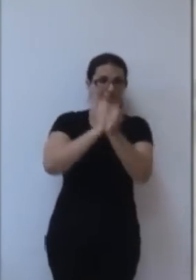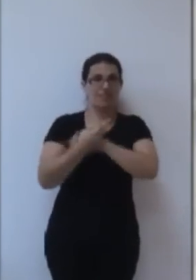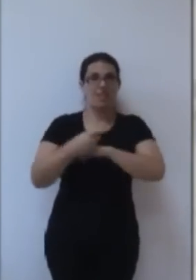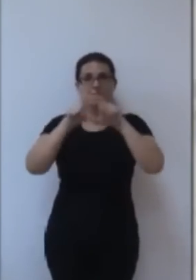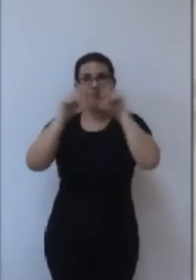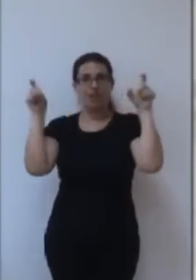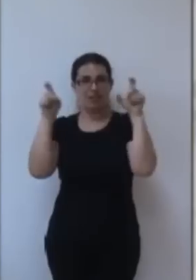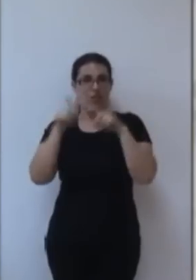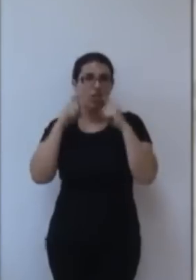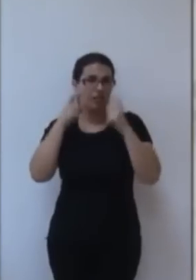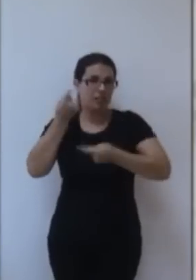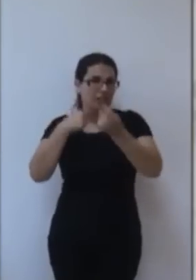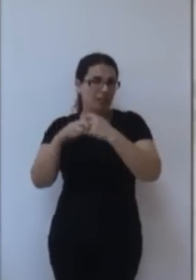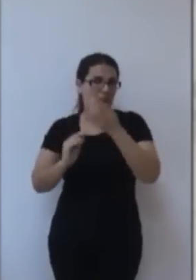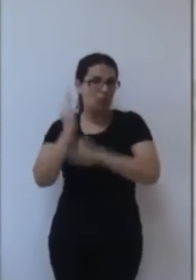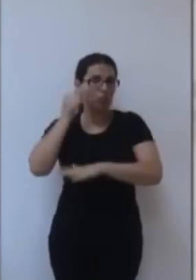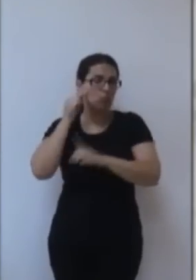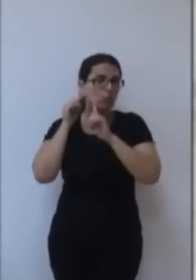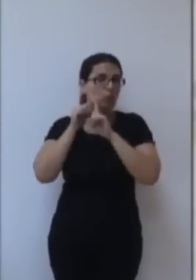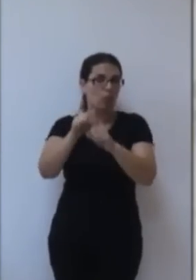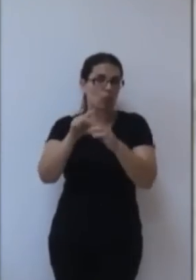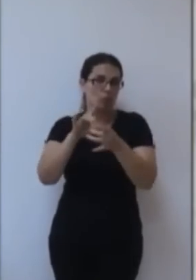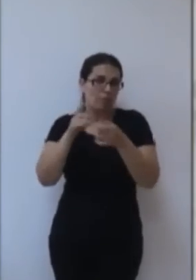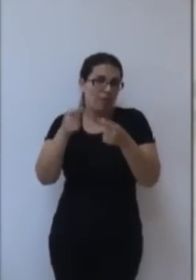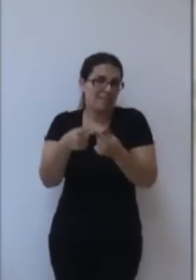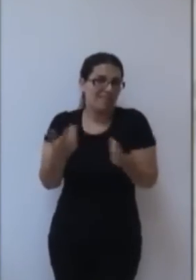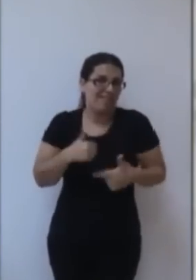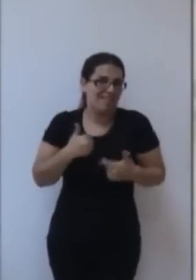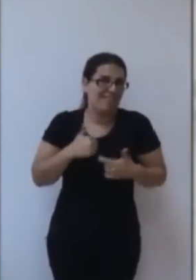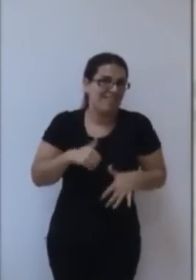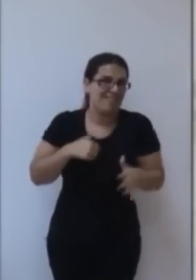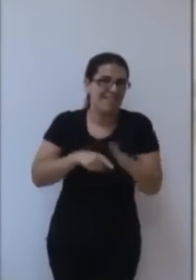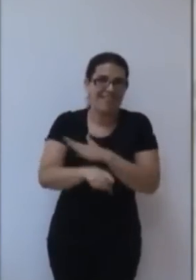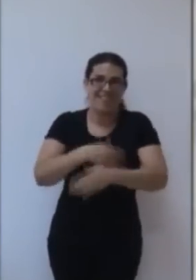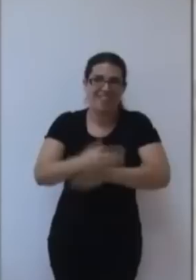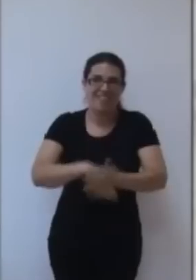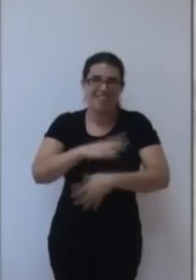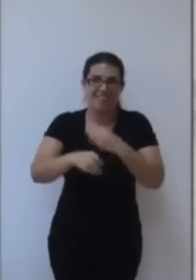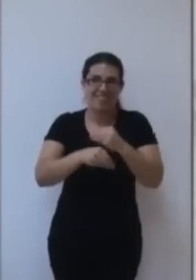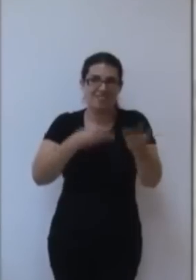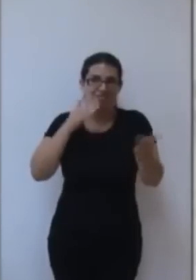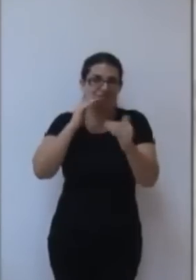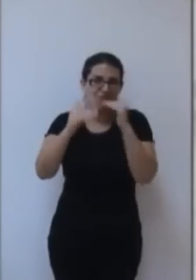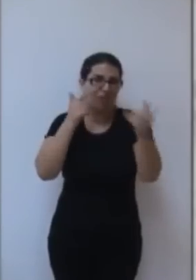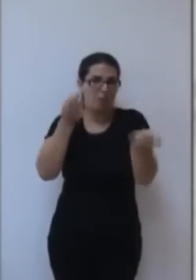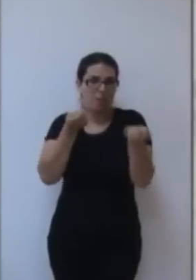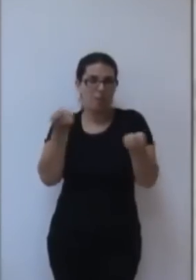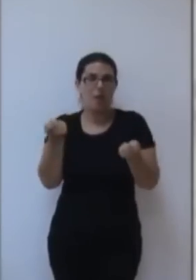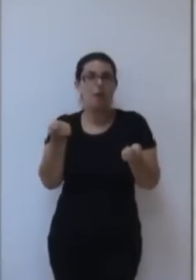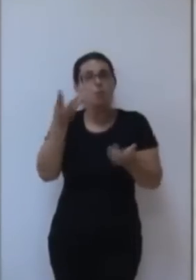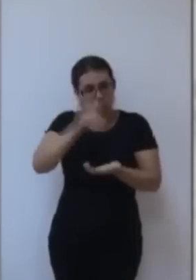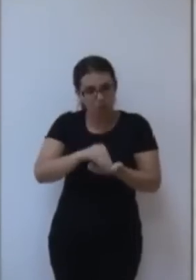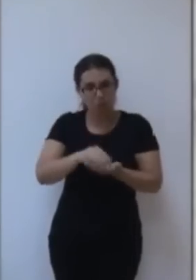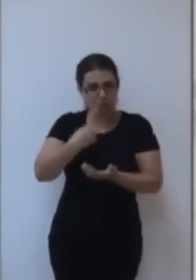vender esos productos para intentar dar esa Por eso voy un poco dar esa sostenibilidad. En algunos casos nosotros no lo